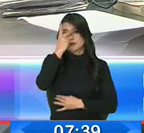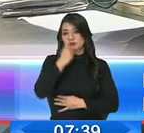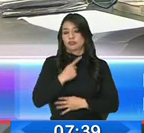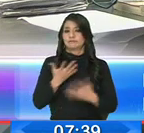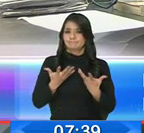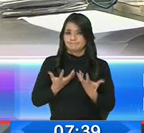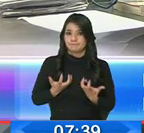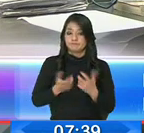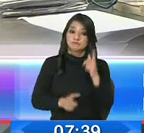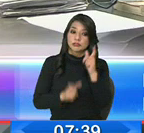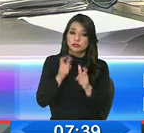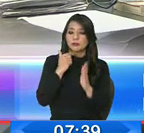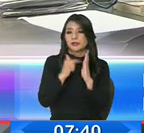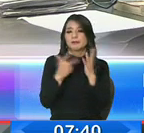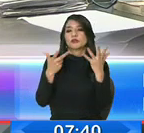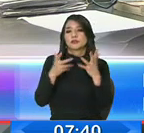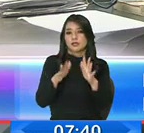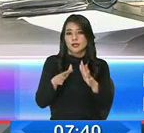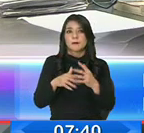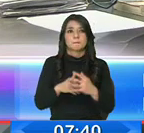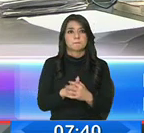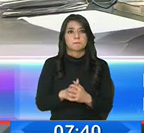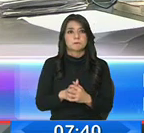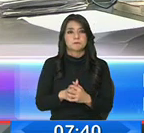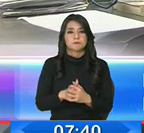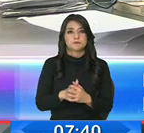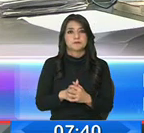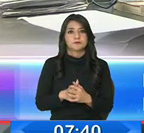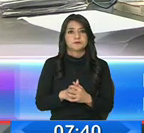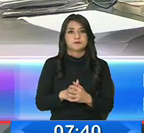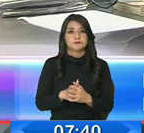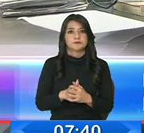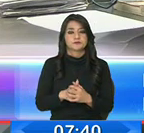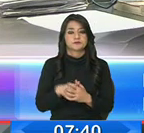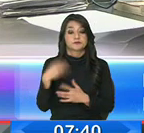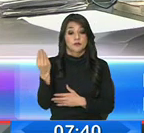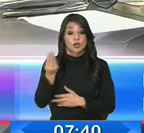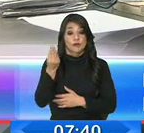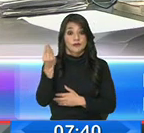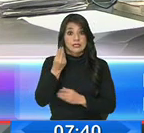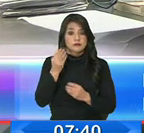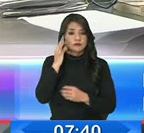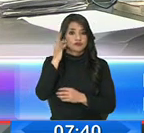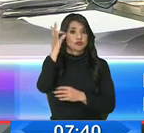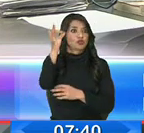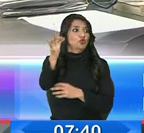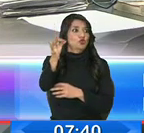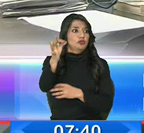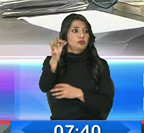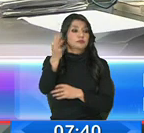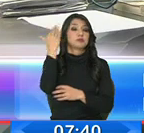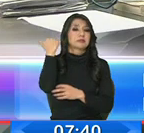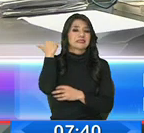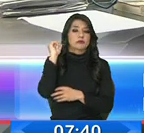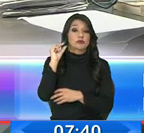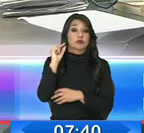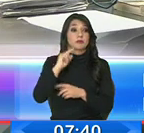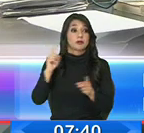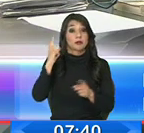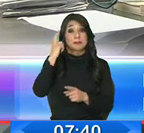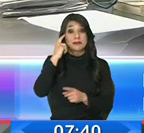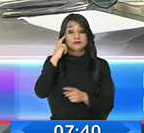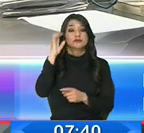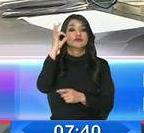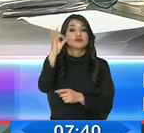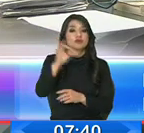que, ya Santo Tomás decía que como los jóvenes tienen mucho futuro y poco pasado, solo piensan en el